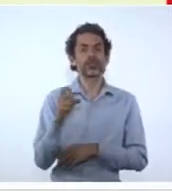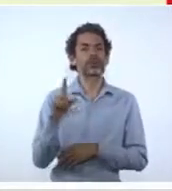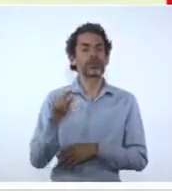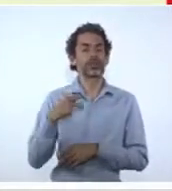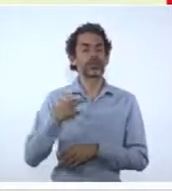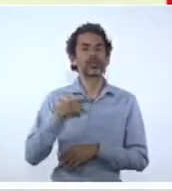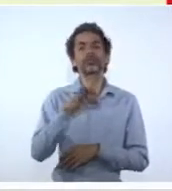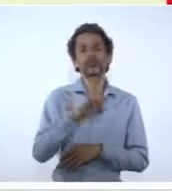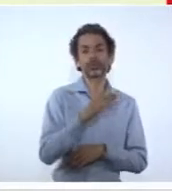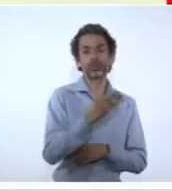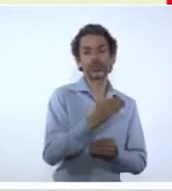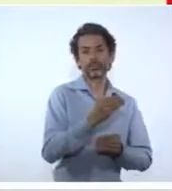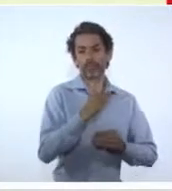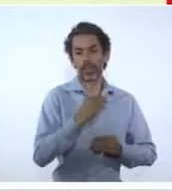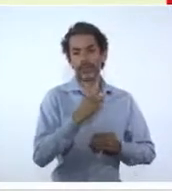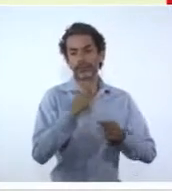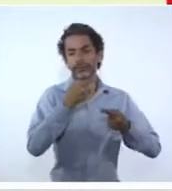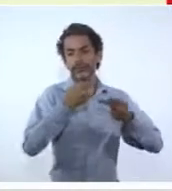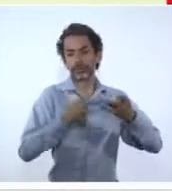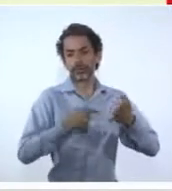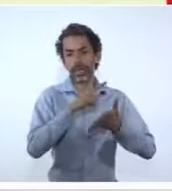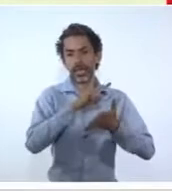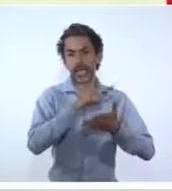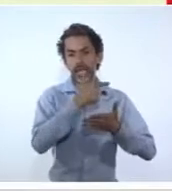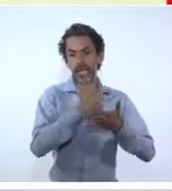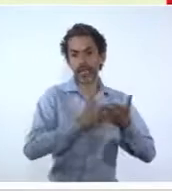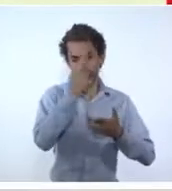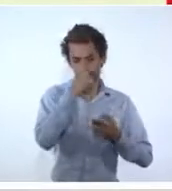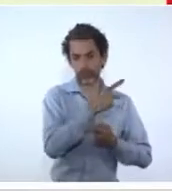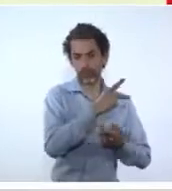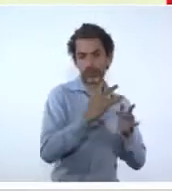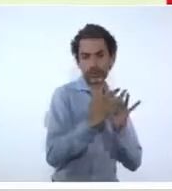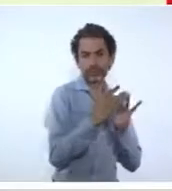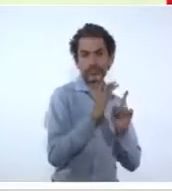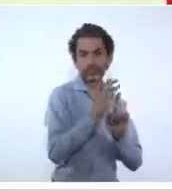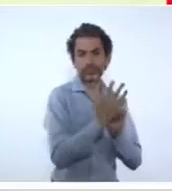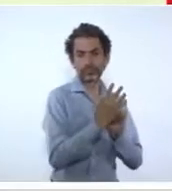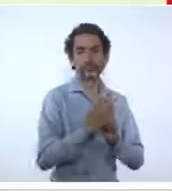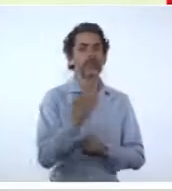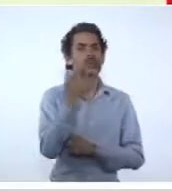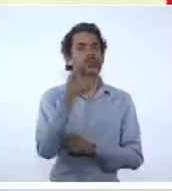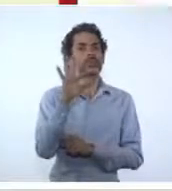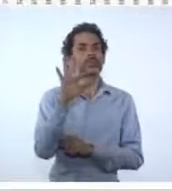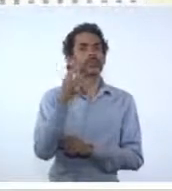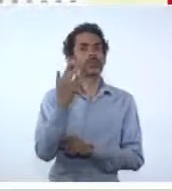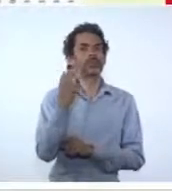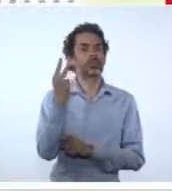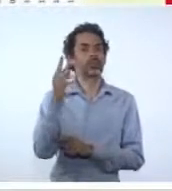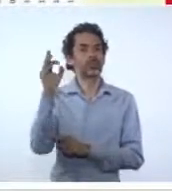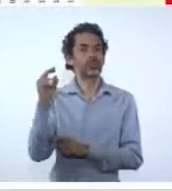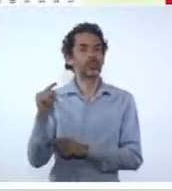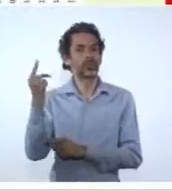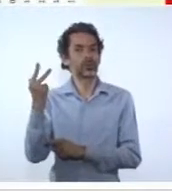7,270 desde que inició el programa, que representan el 78,52%.